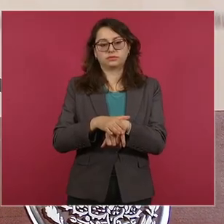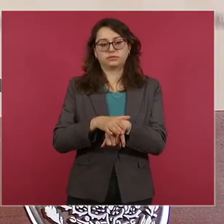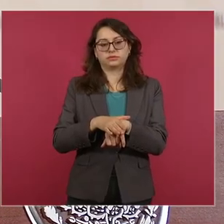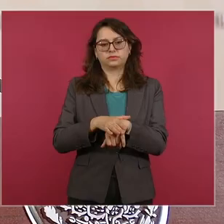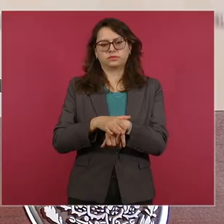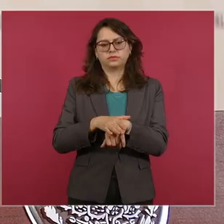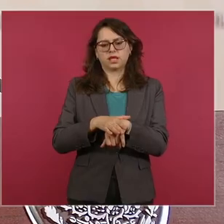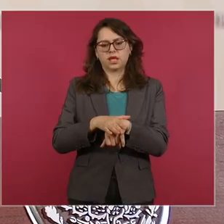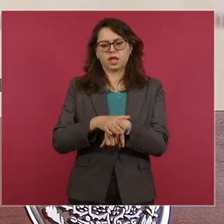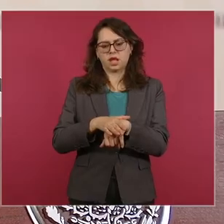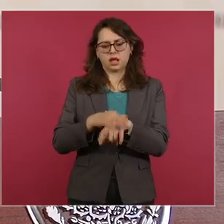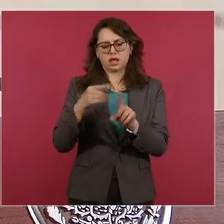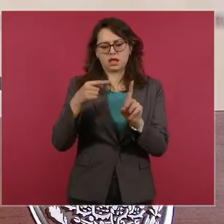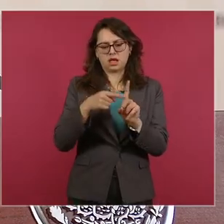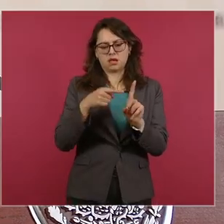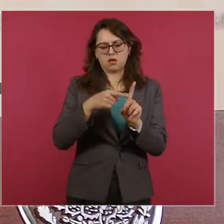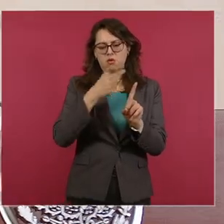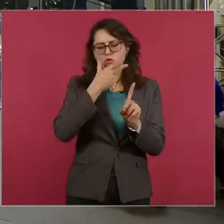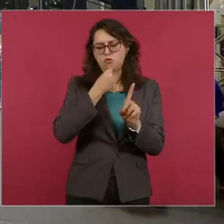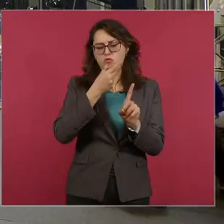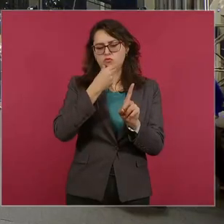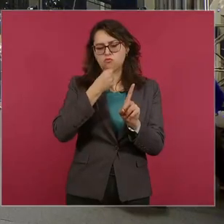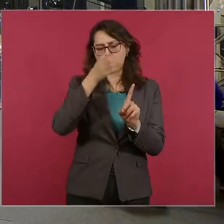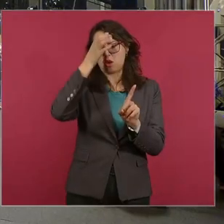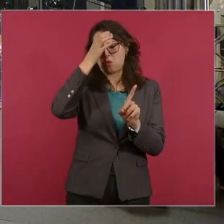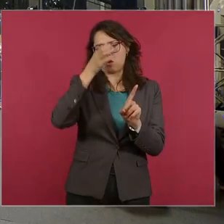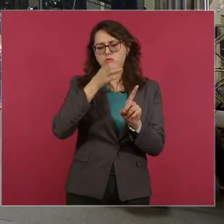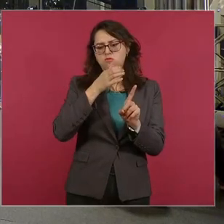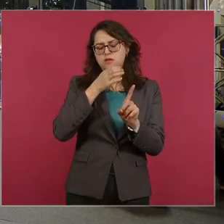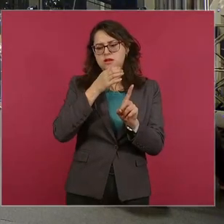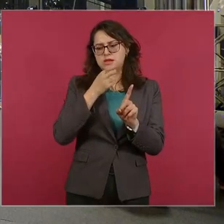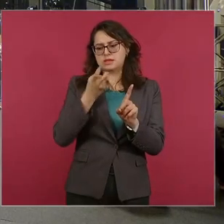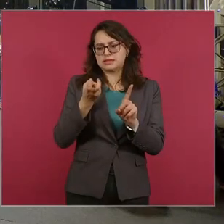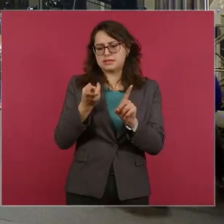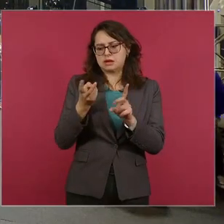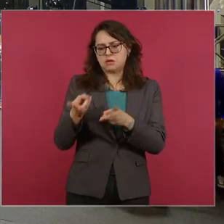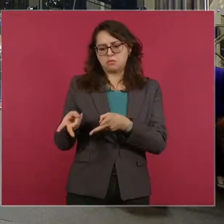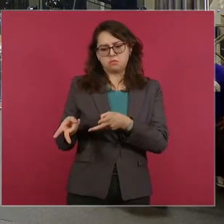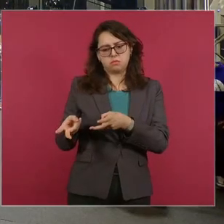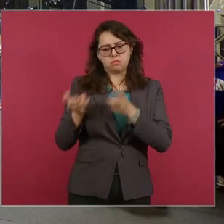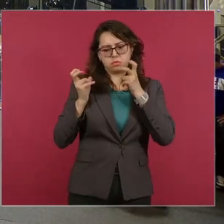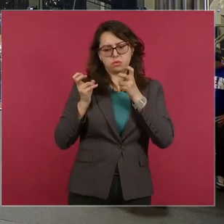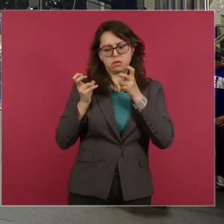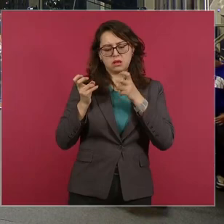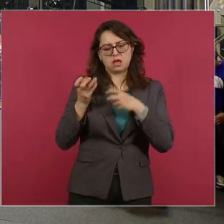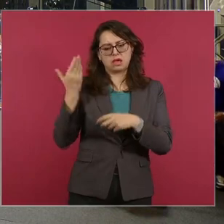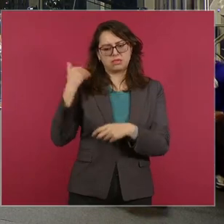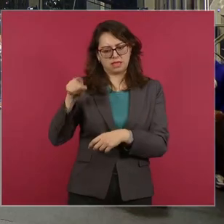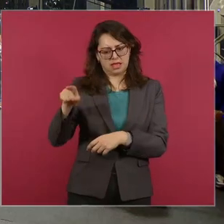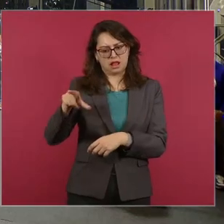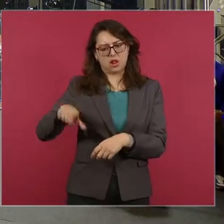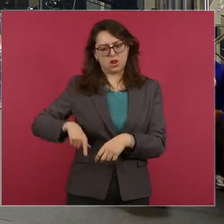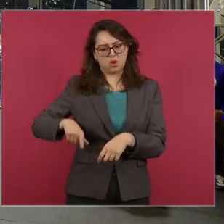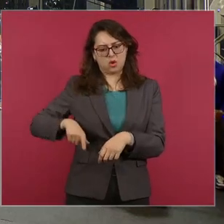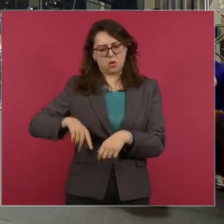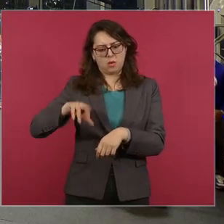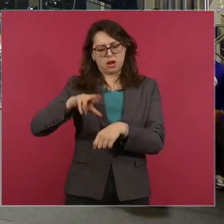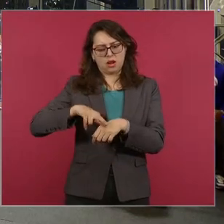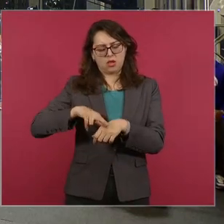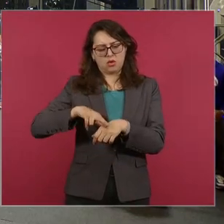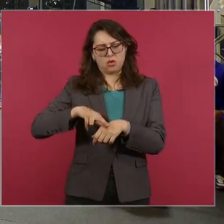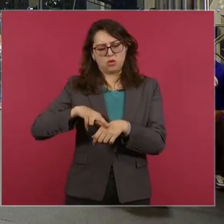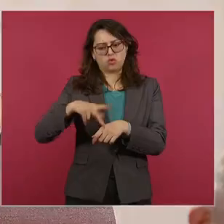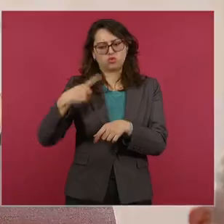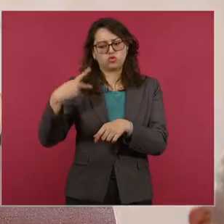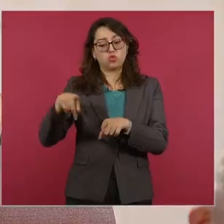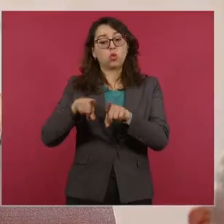Creo que son ¿cuánto se llevó el tesorero de Coahuila cuando estaba Moreira de gobernador? No, no este Moreira,